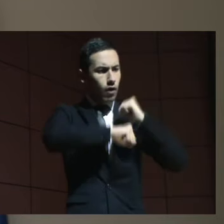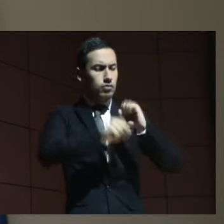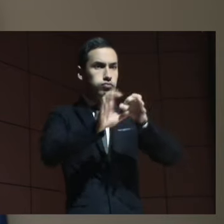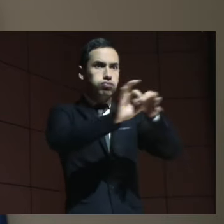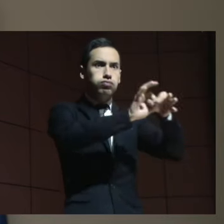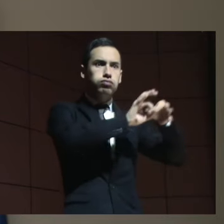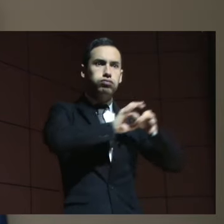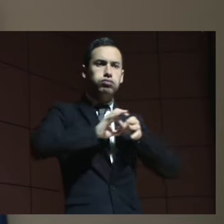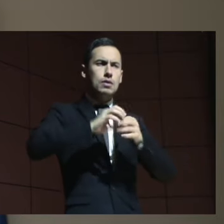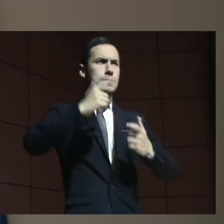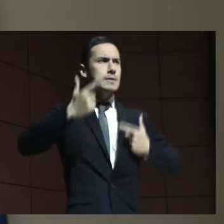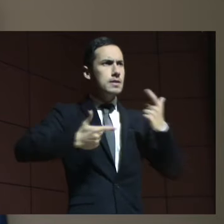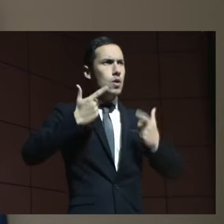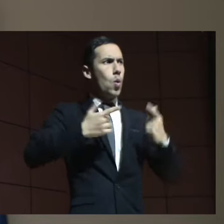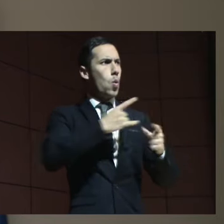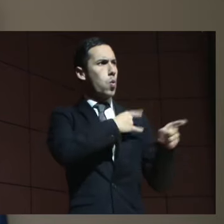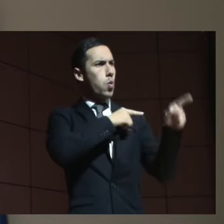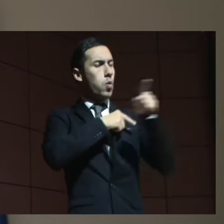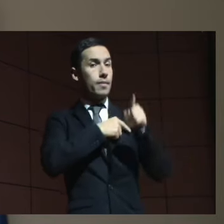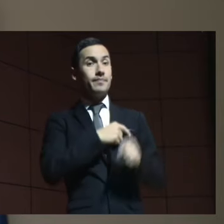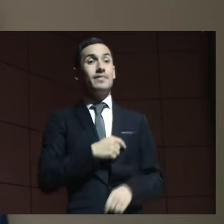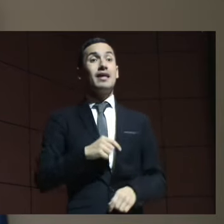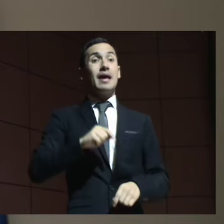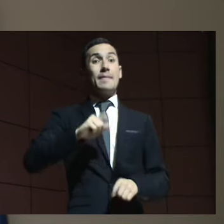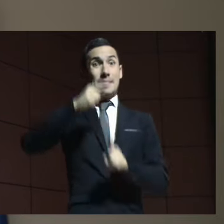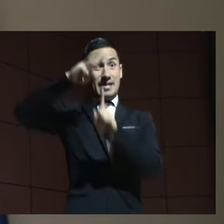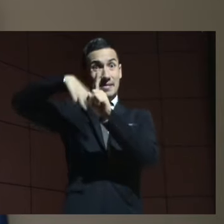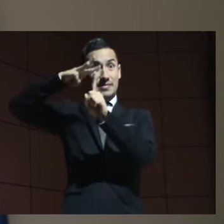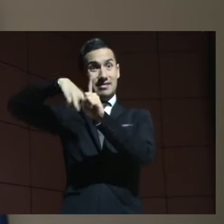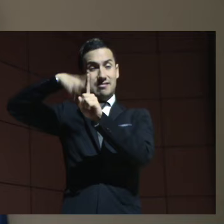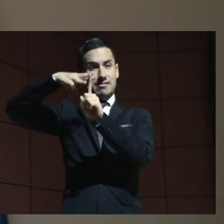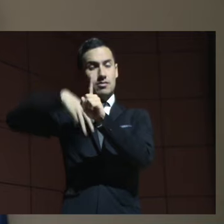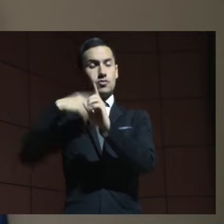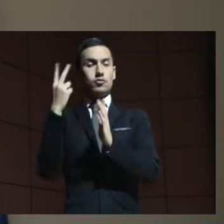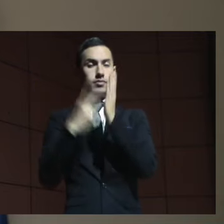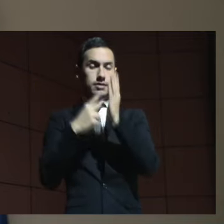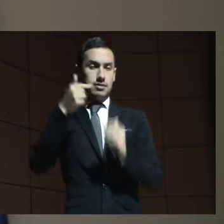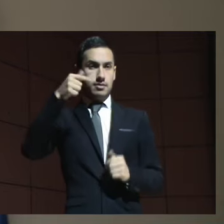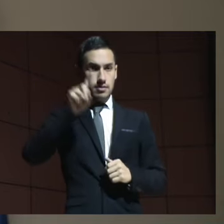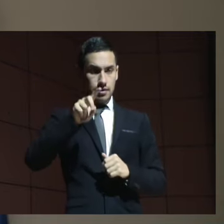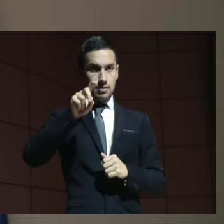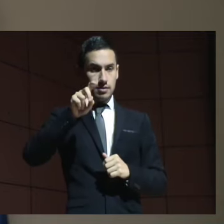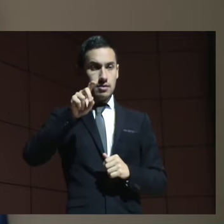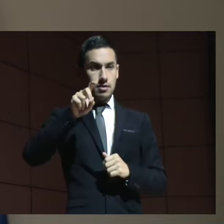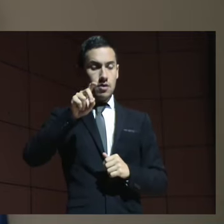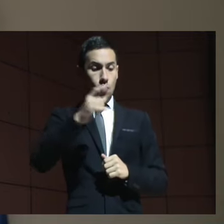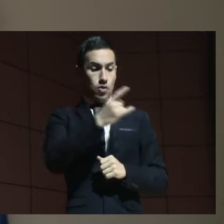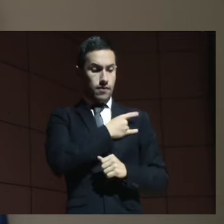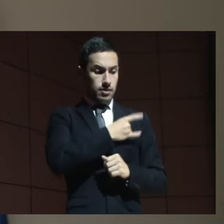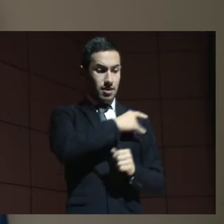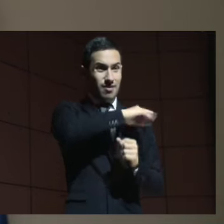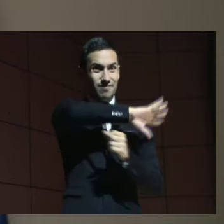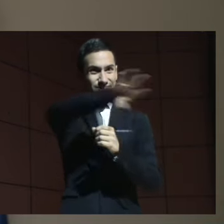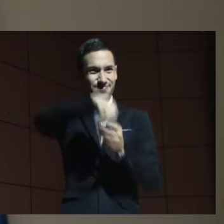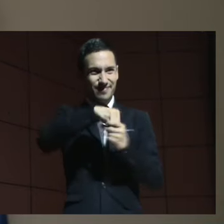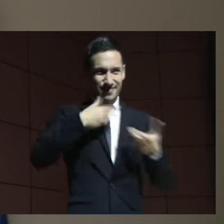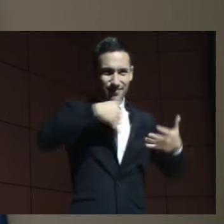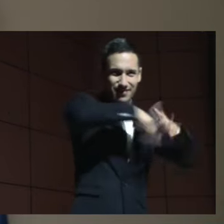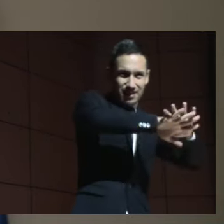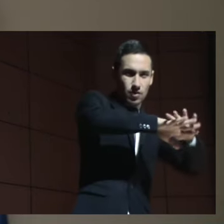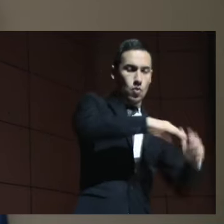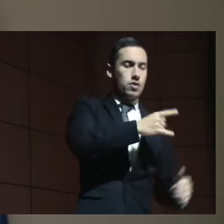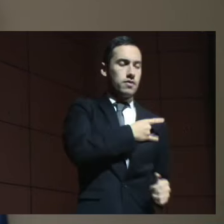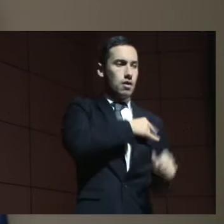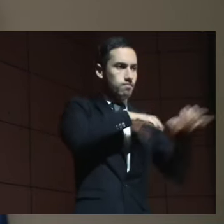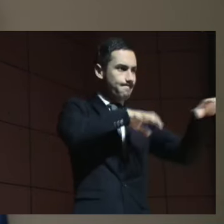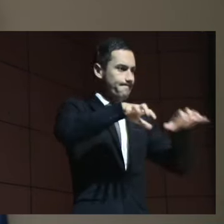universidades están colocando frente a este tema. Solo en el primer trimestre de 2016, las universidades